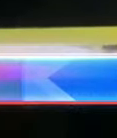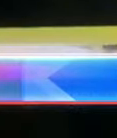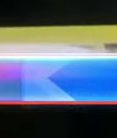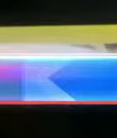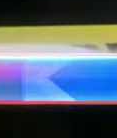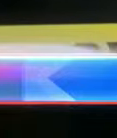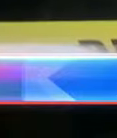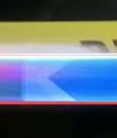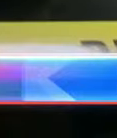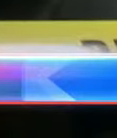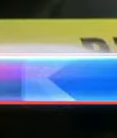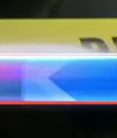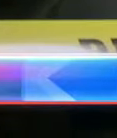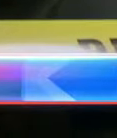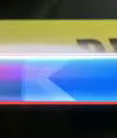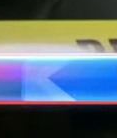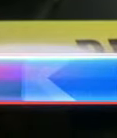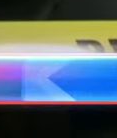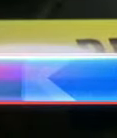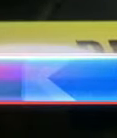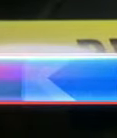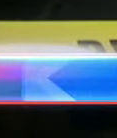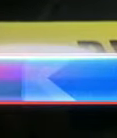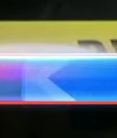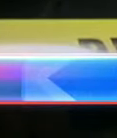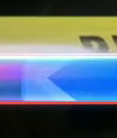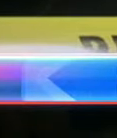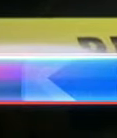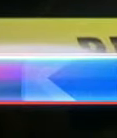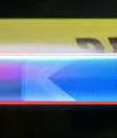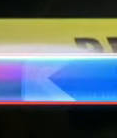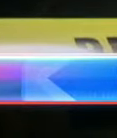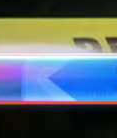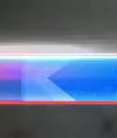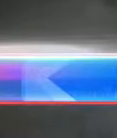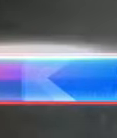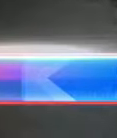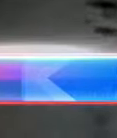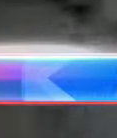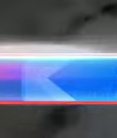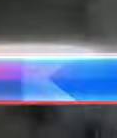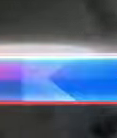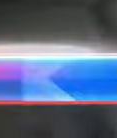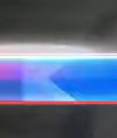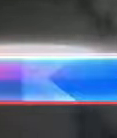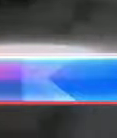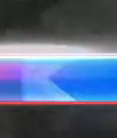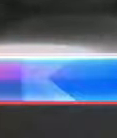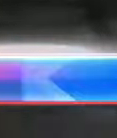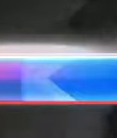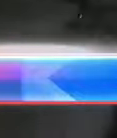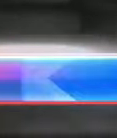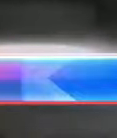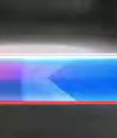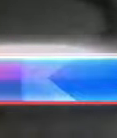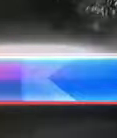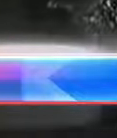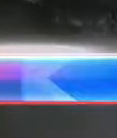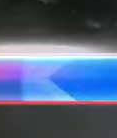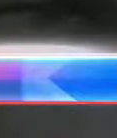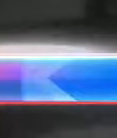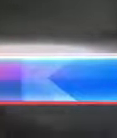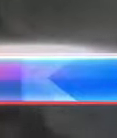en arriendo, sin imaginarse que la muerte le esperaba en la esquina. El ex conviviente apareció en su trayecto y luego de intercambiar algunas